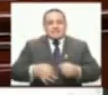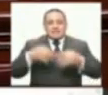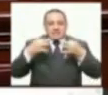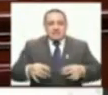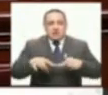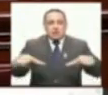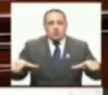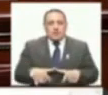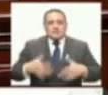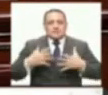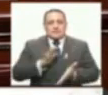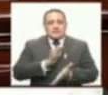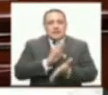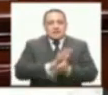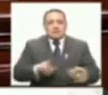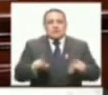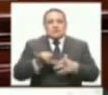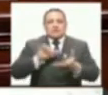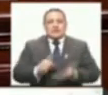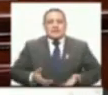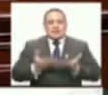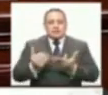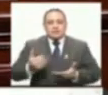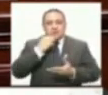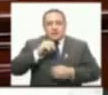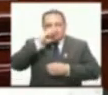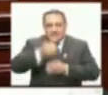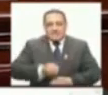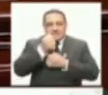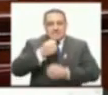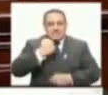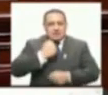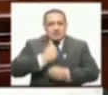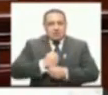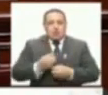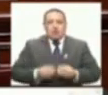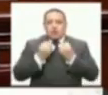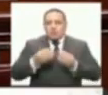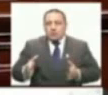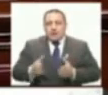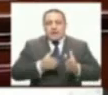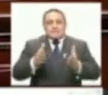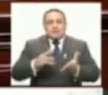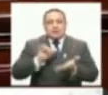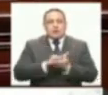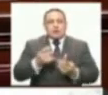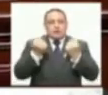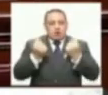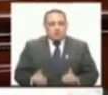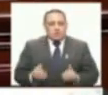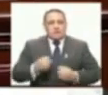de calidad ambiental, que apueste por una minería sostenible, así como un tránsito a una